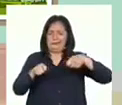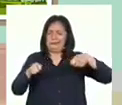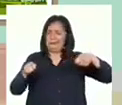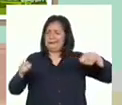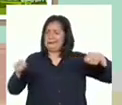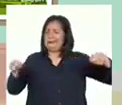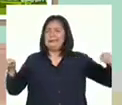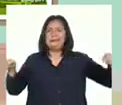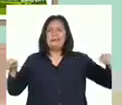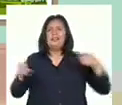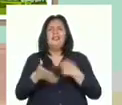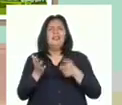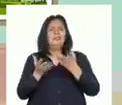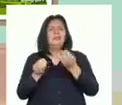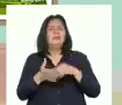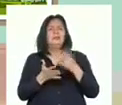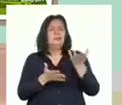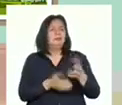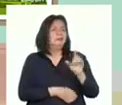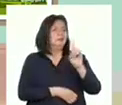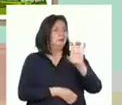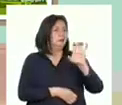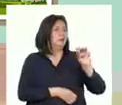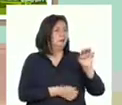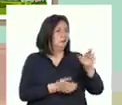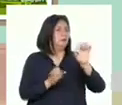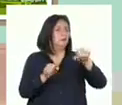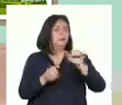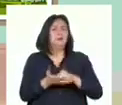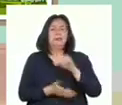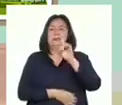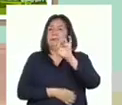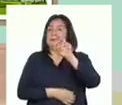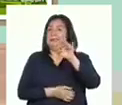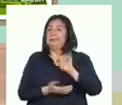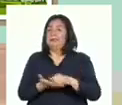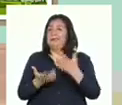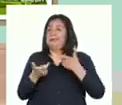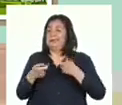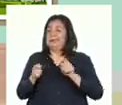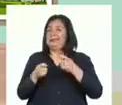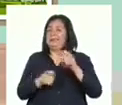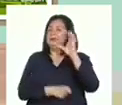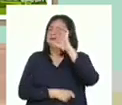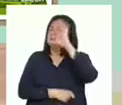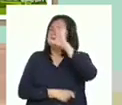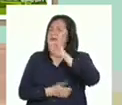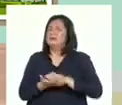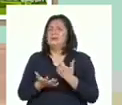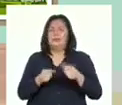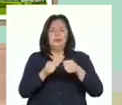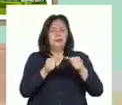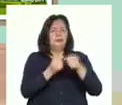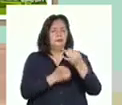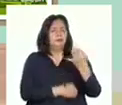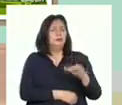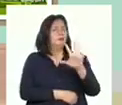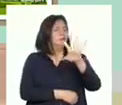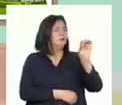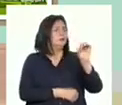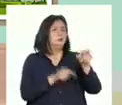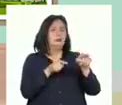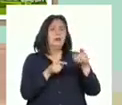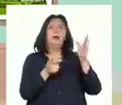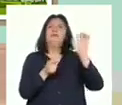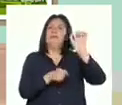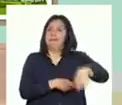La cinta métrica está dividida en centímetros. Daniel está intentando buscar el número 50 y